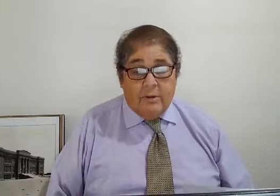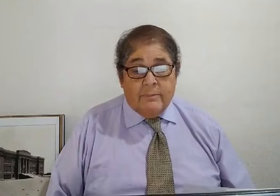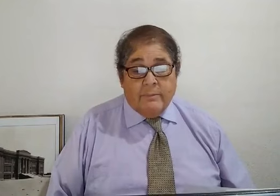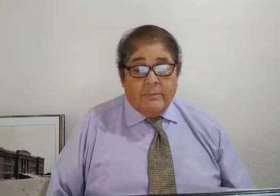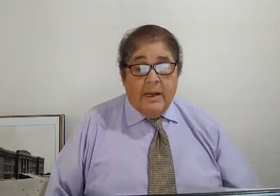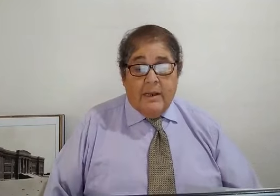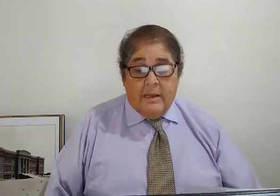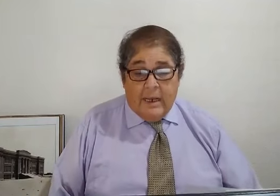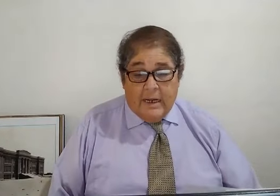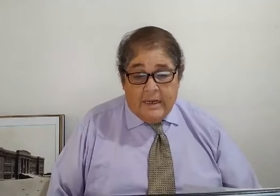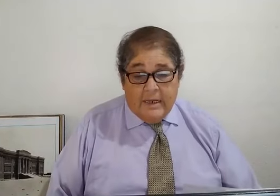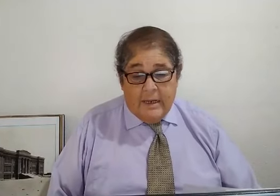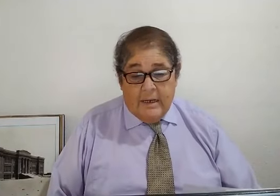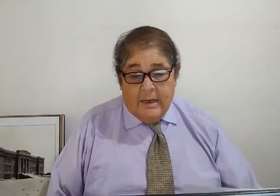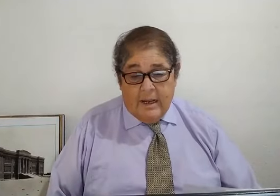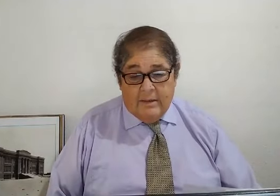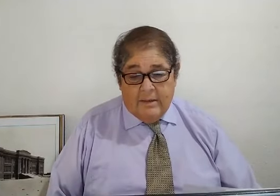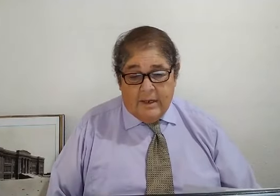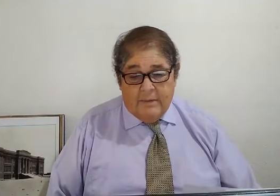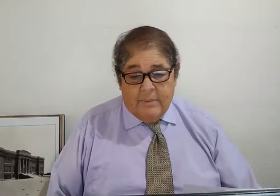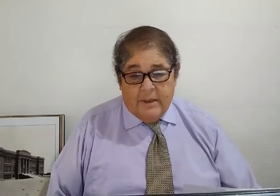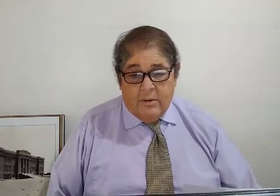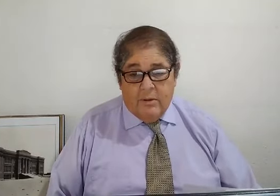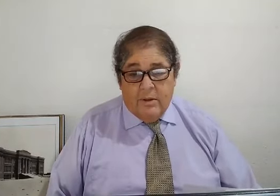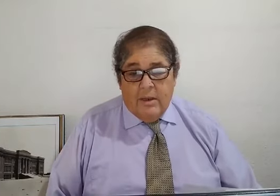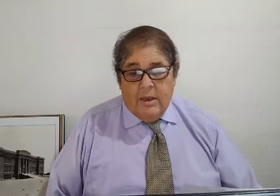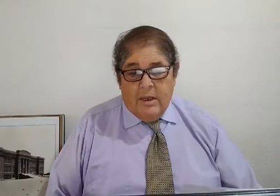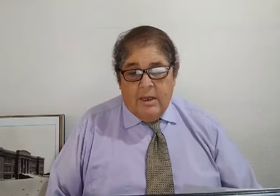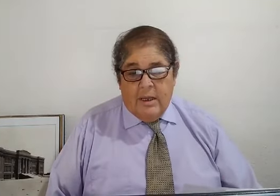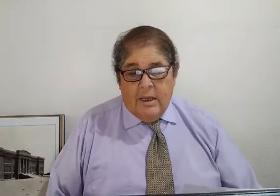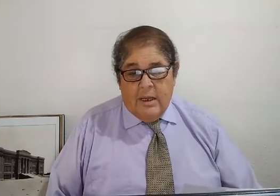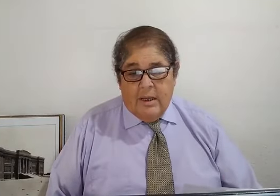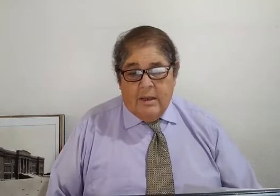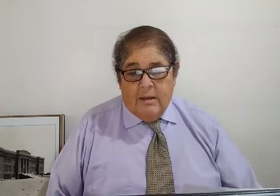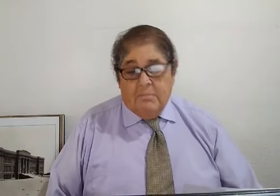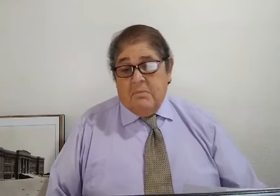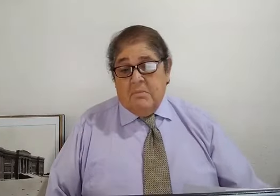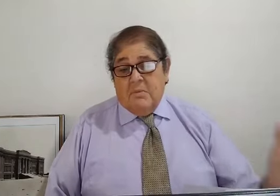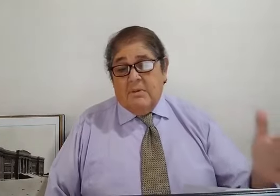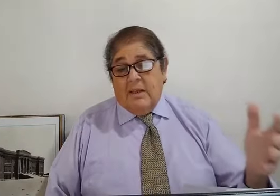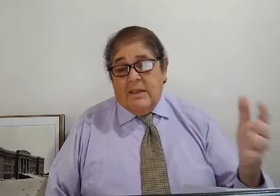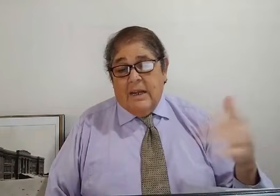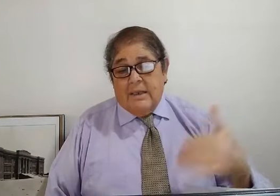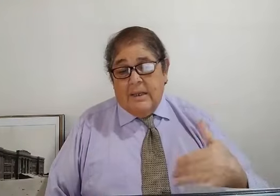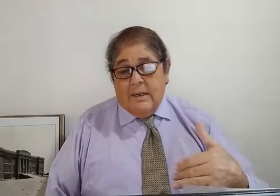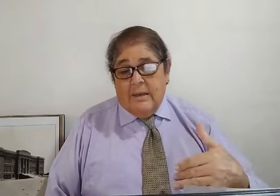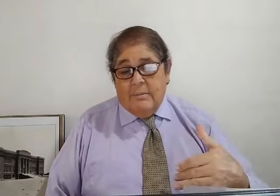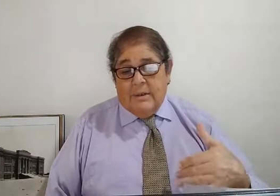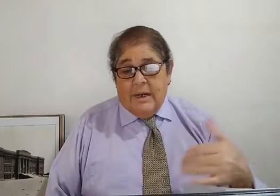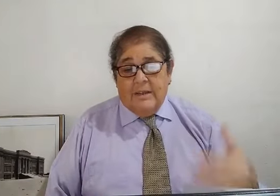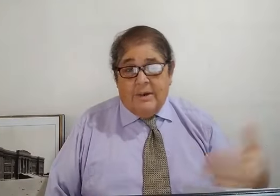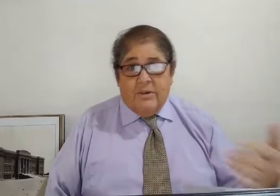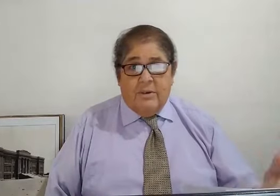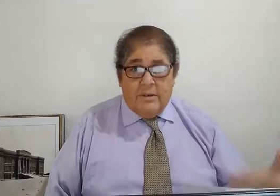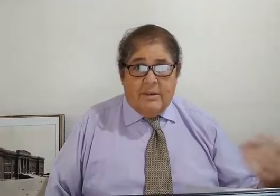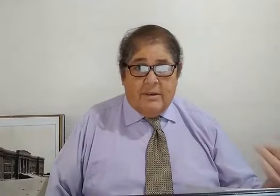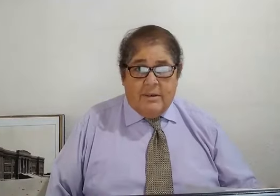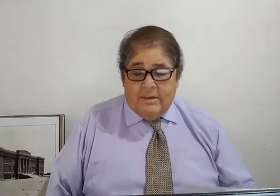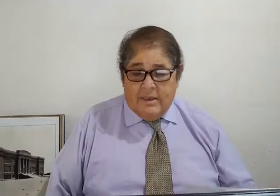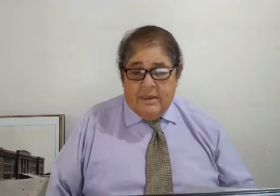decisión del INE a este respecto, y se trata de tres